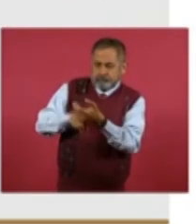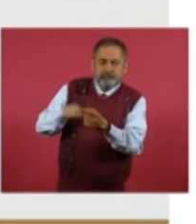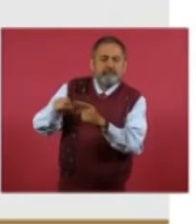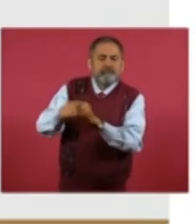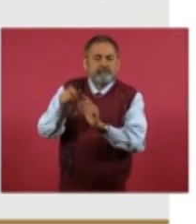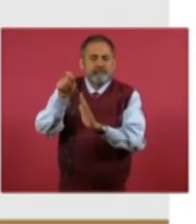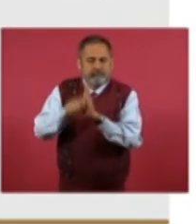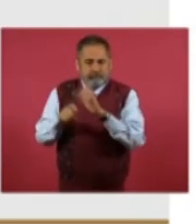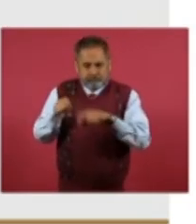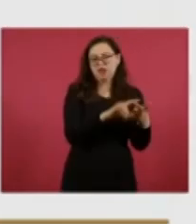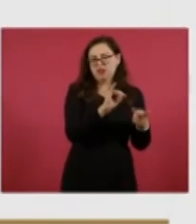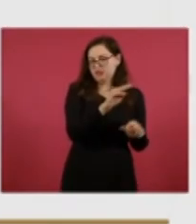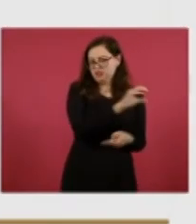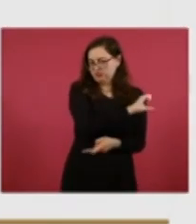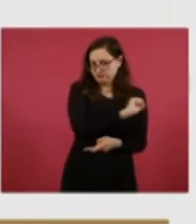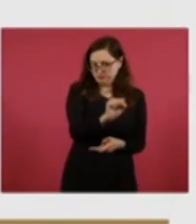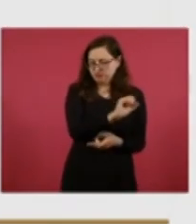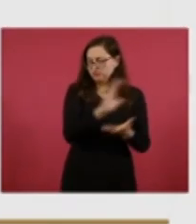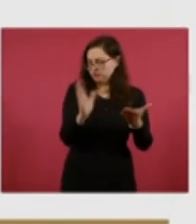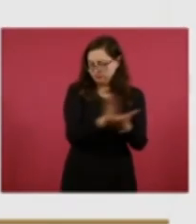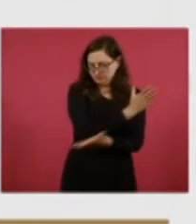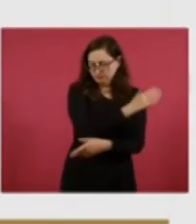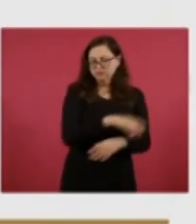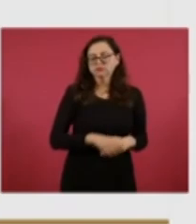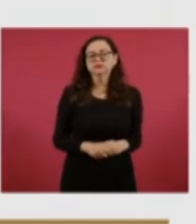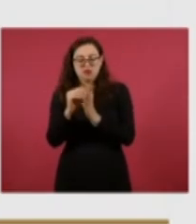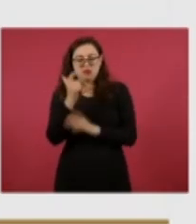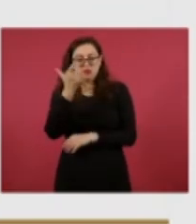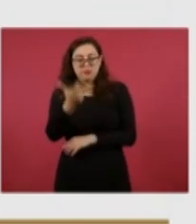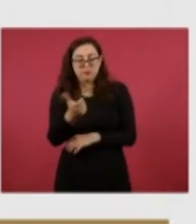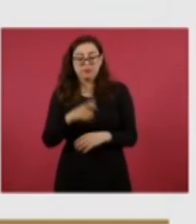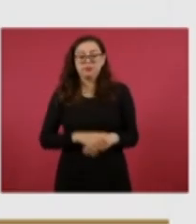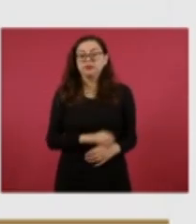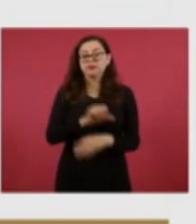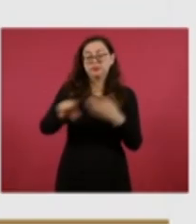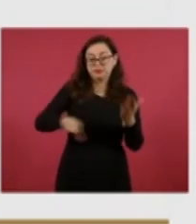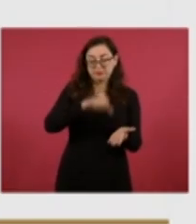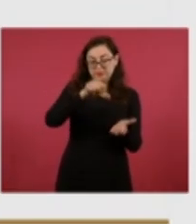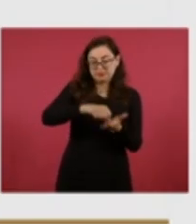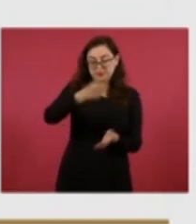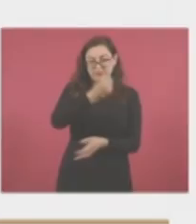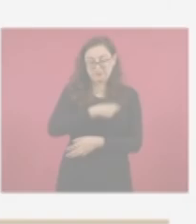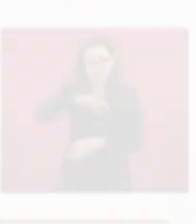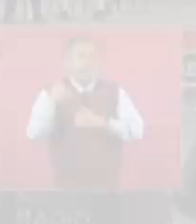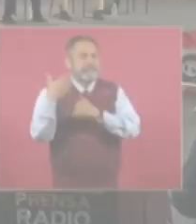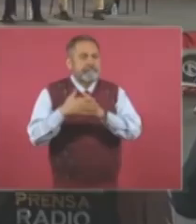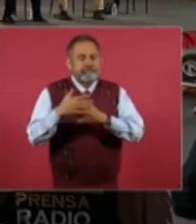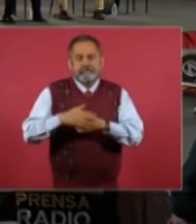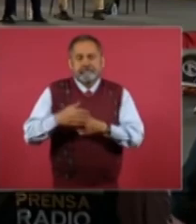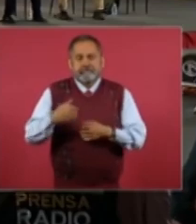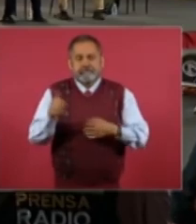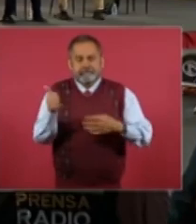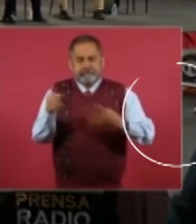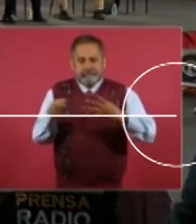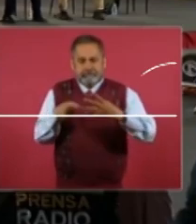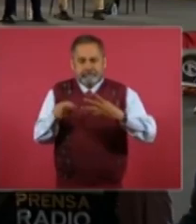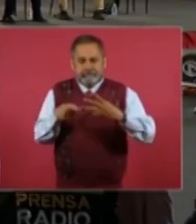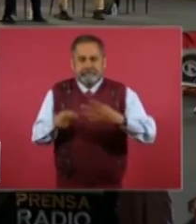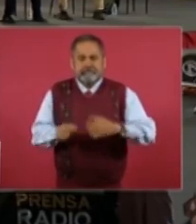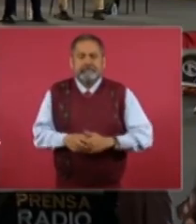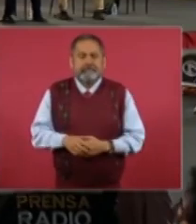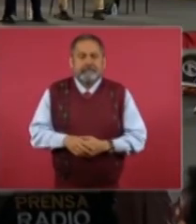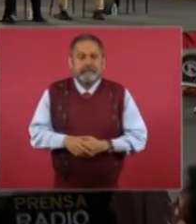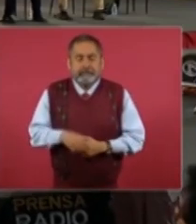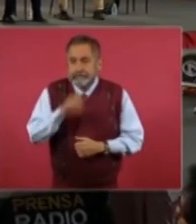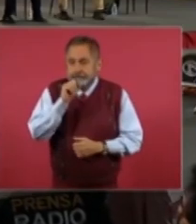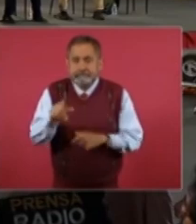nuevos hospitales y un total de 3904 centros de salud abren de lunes a domingo en el caso de tlascala también